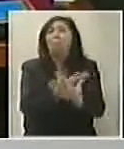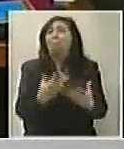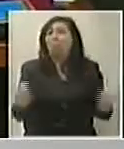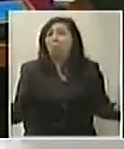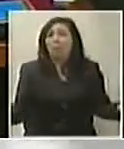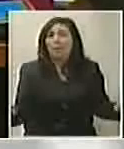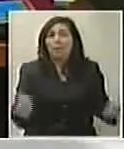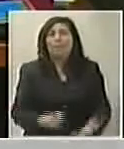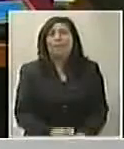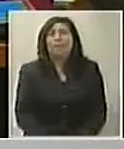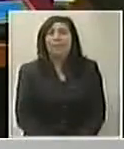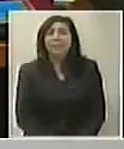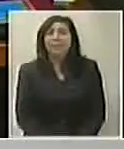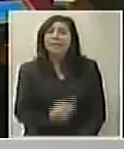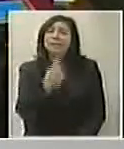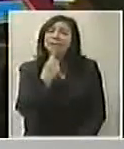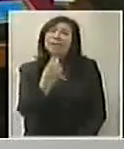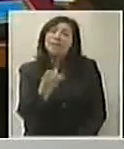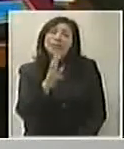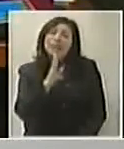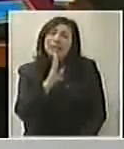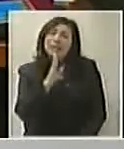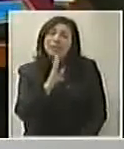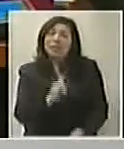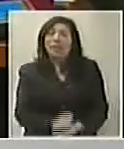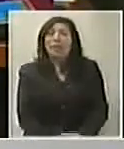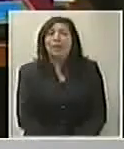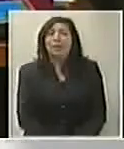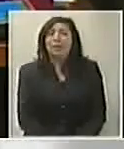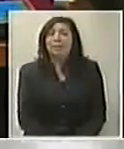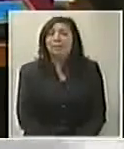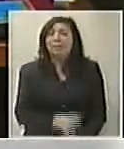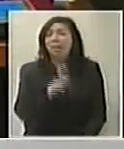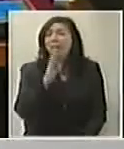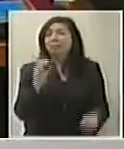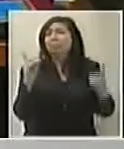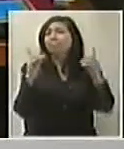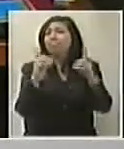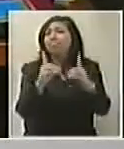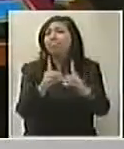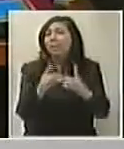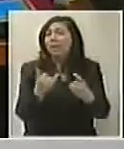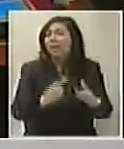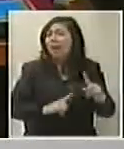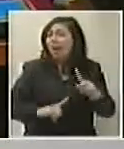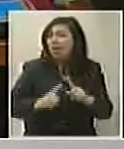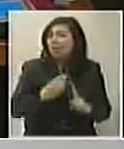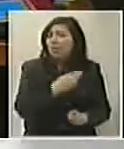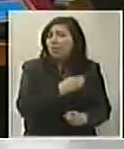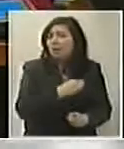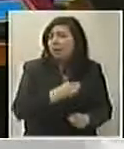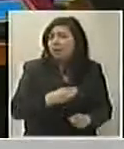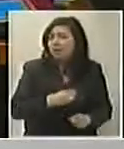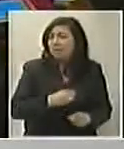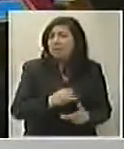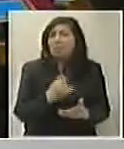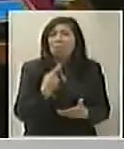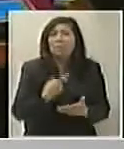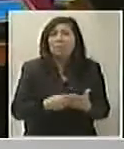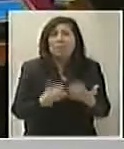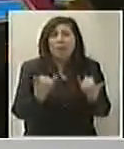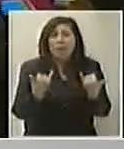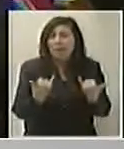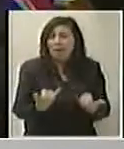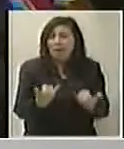viento. Se nos ha hablado del diálogo. Es que alguno de los ministros, porque hoy